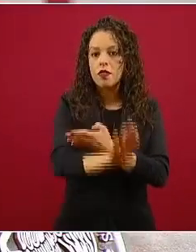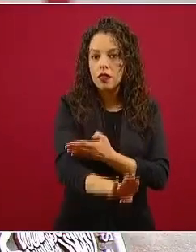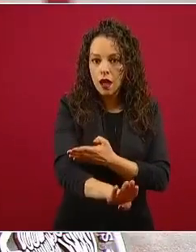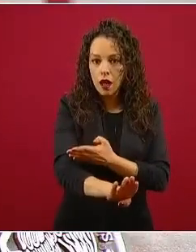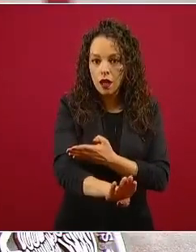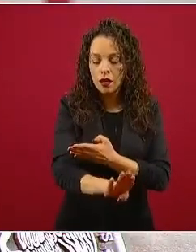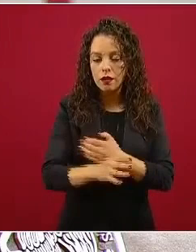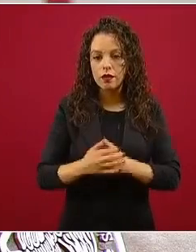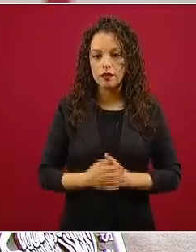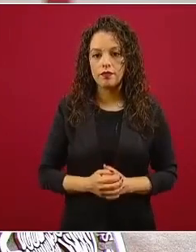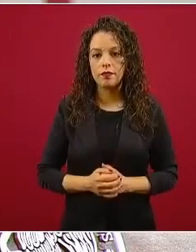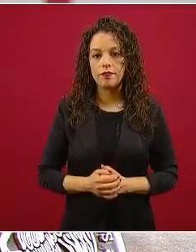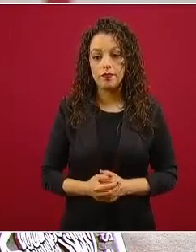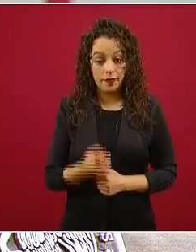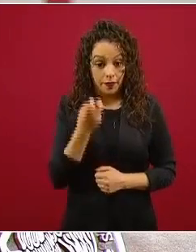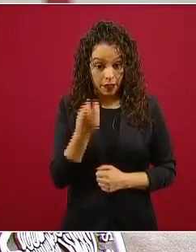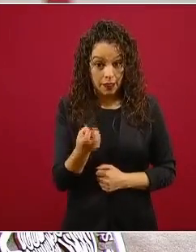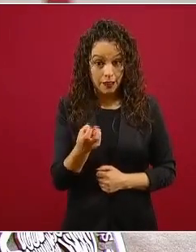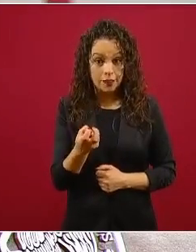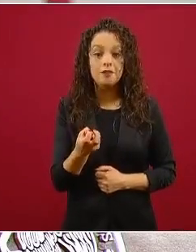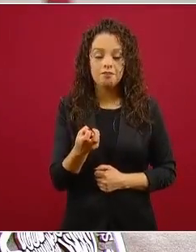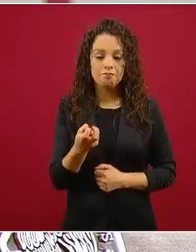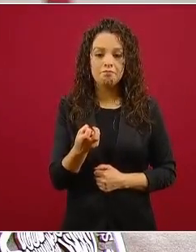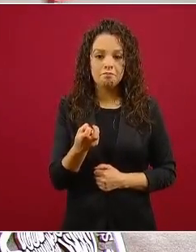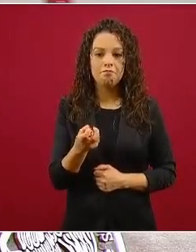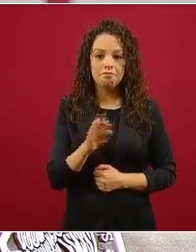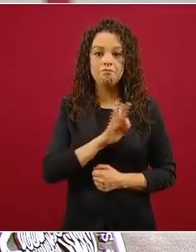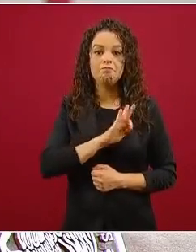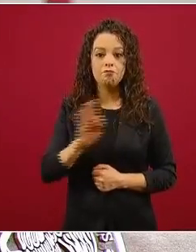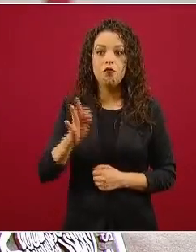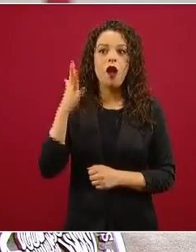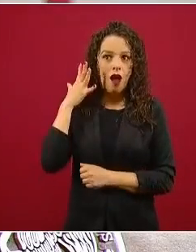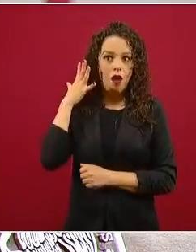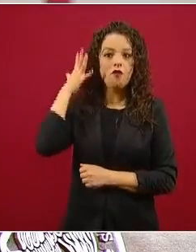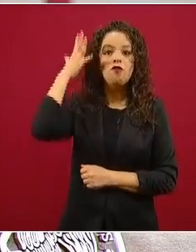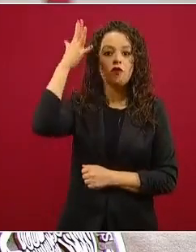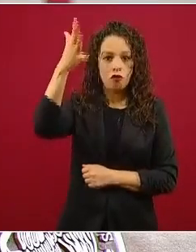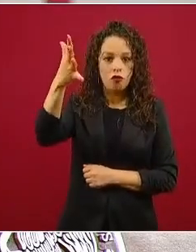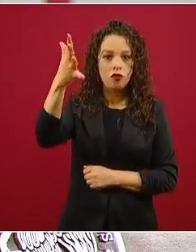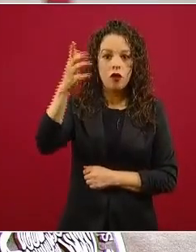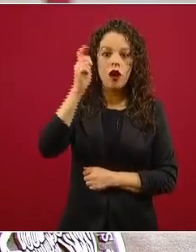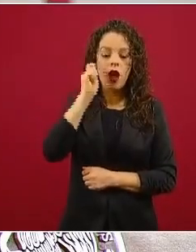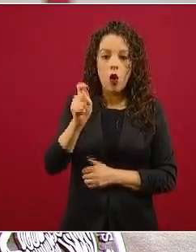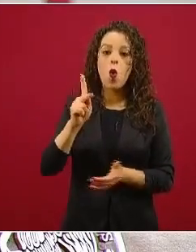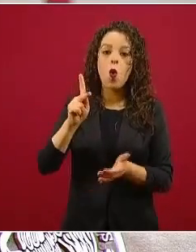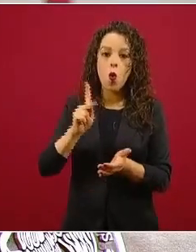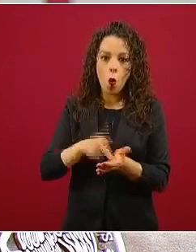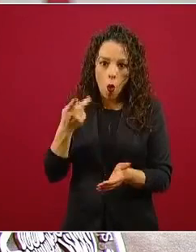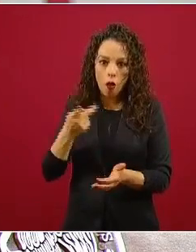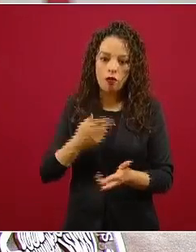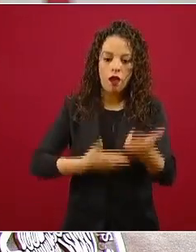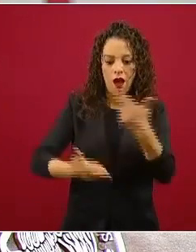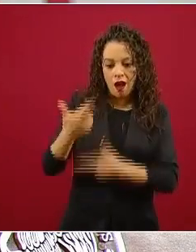y así evitar en el futuro la repetición.